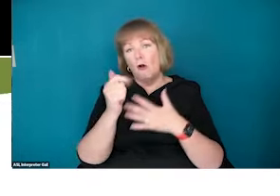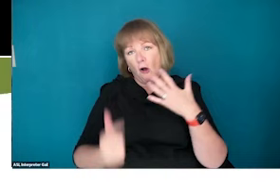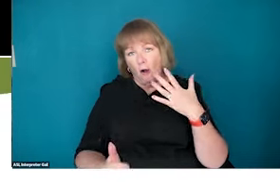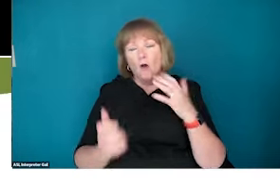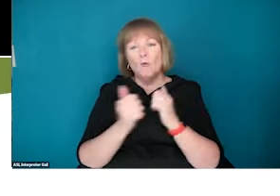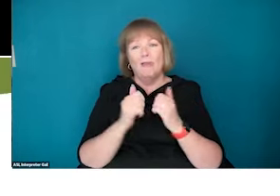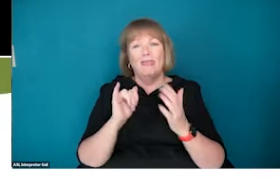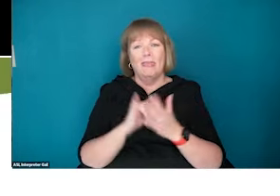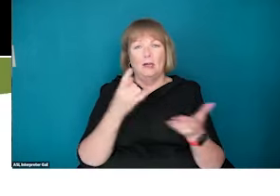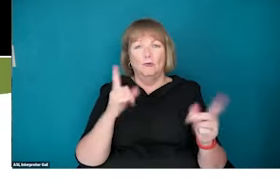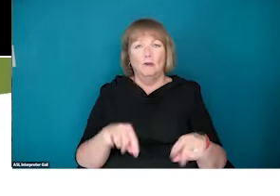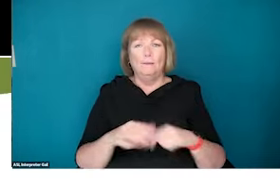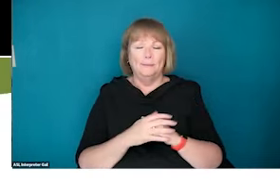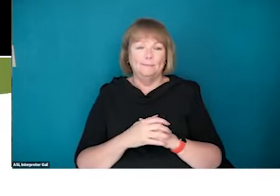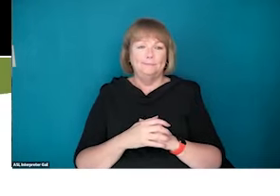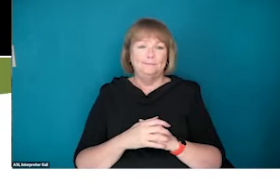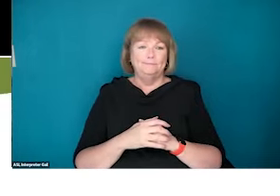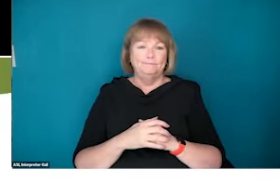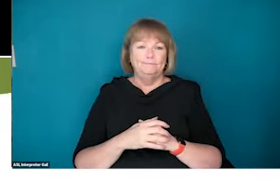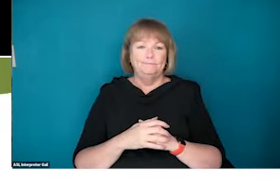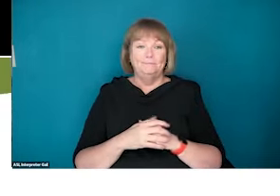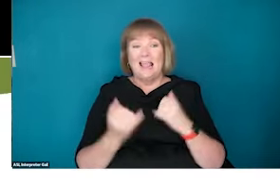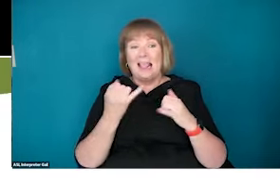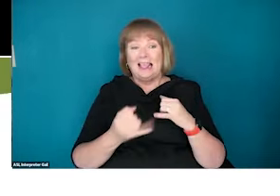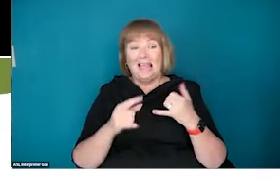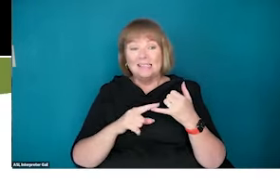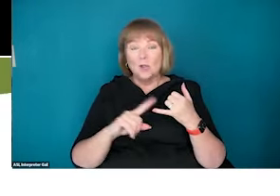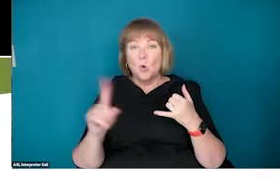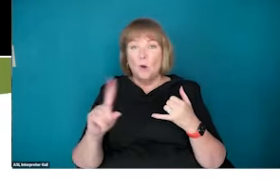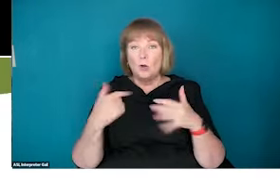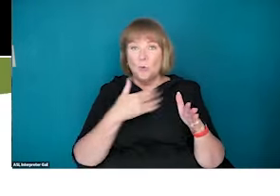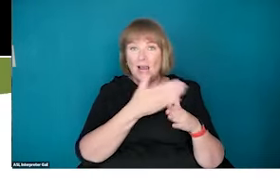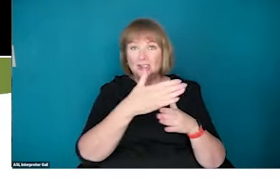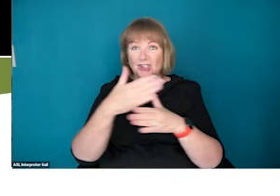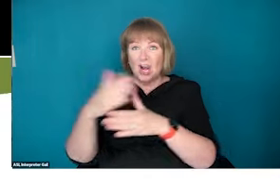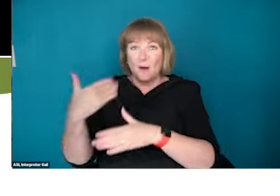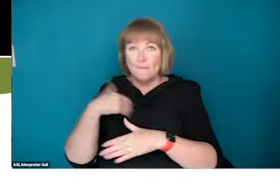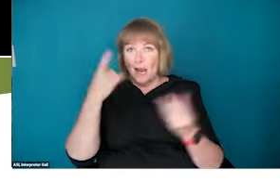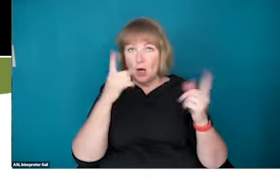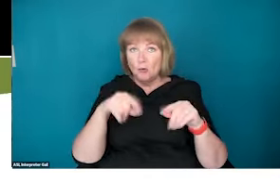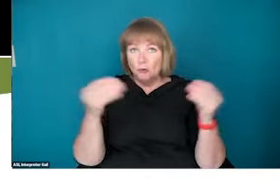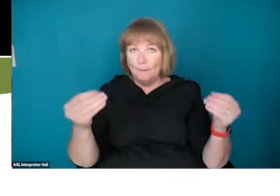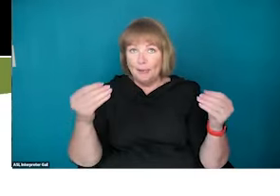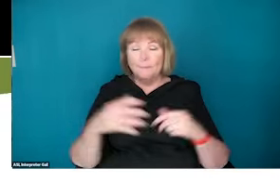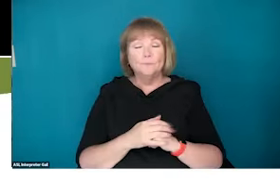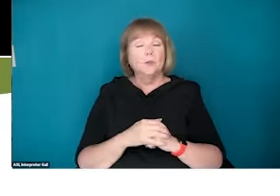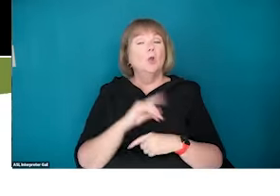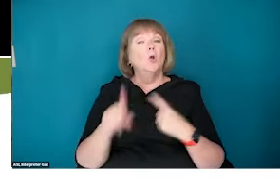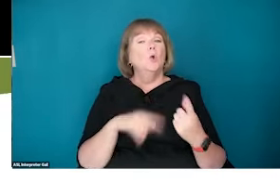tiene firmado, lo tiene notarizado, tiene los testigos enfrente del notario,